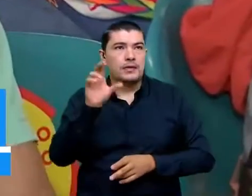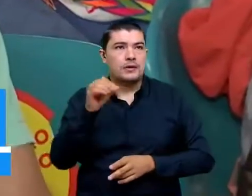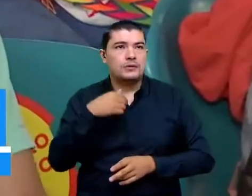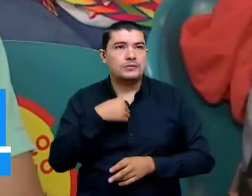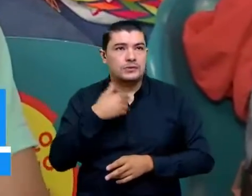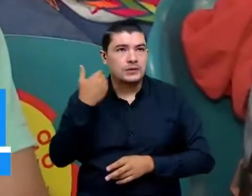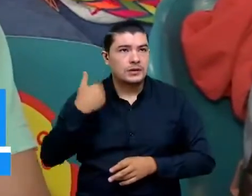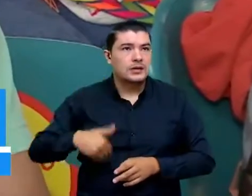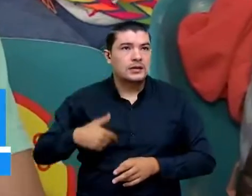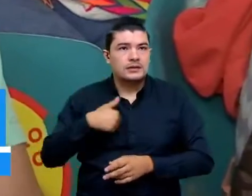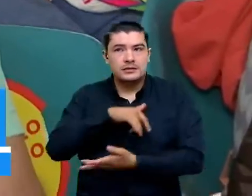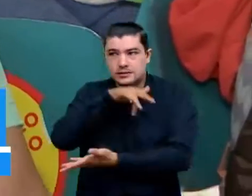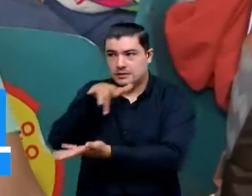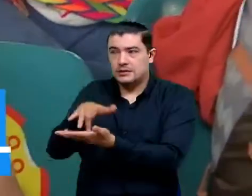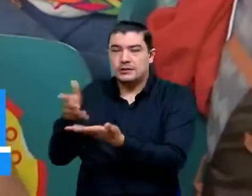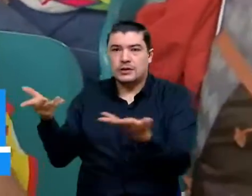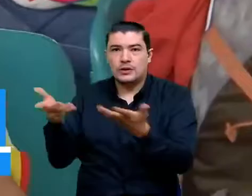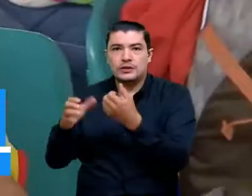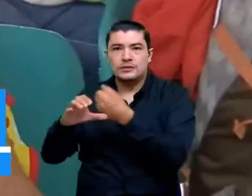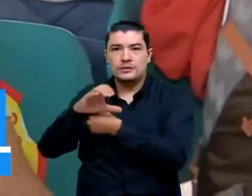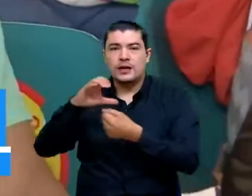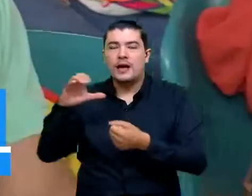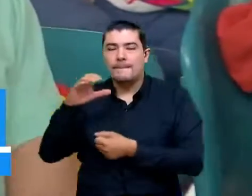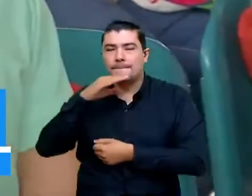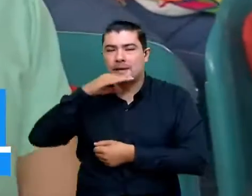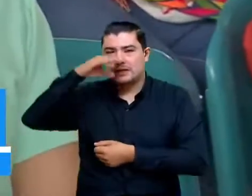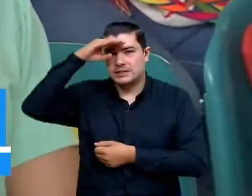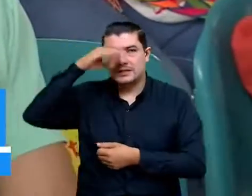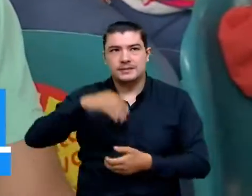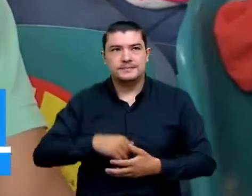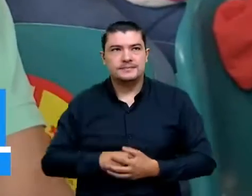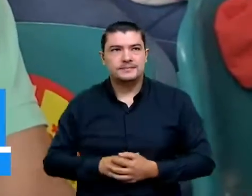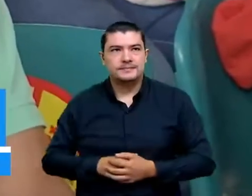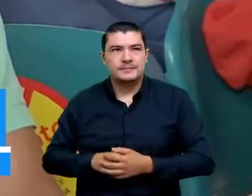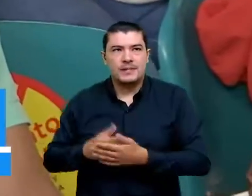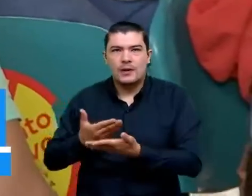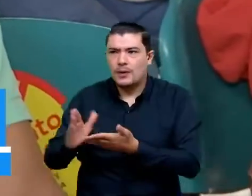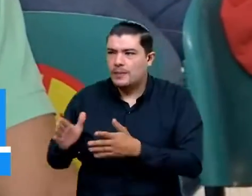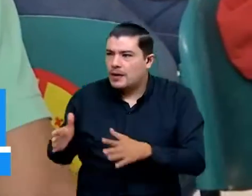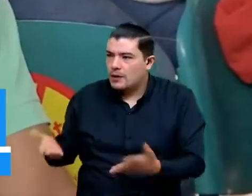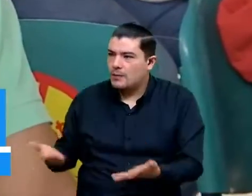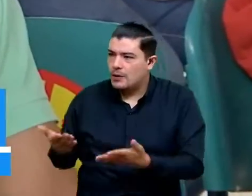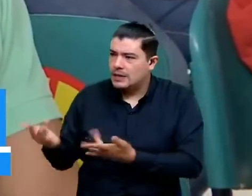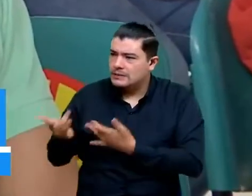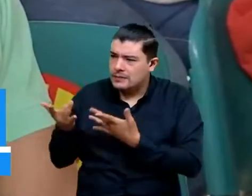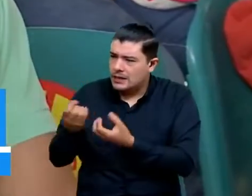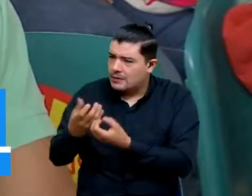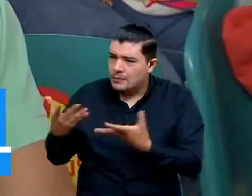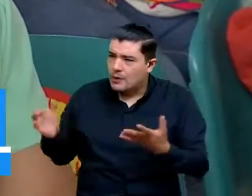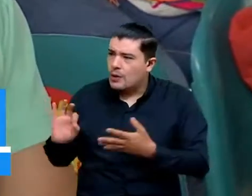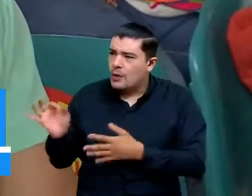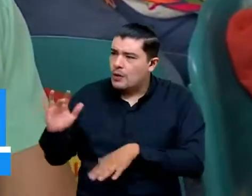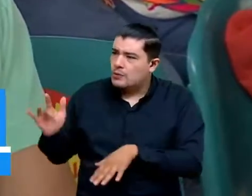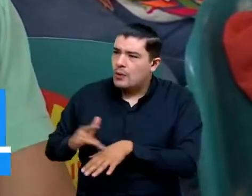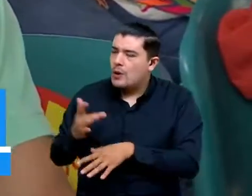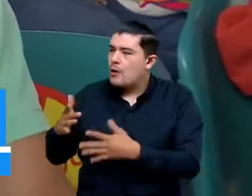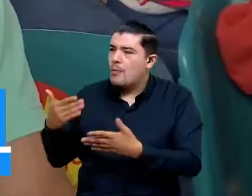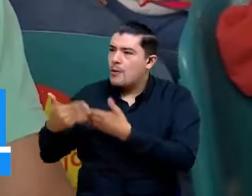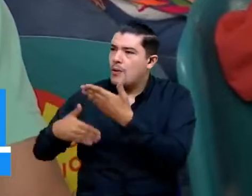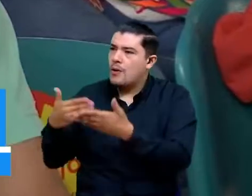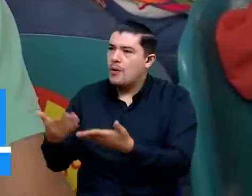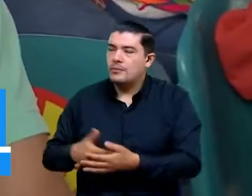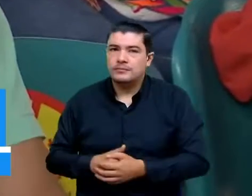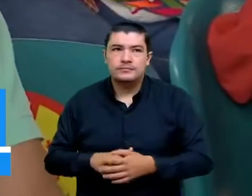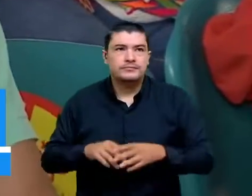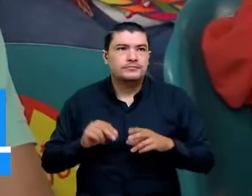dirigimos hacia Medellín. ¿Y cómo fue la compra? ¿Fue engorroso? ¿Le tocó esperar mucho? ¿Le ha tocado esperar?